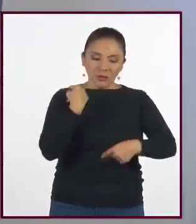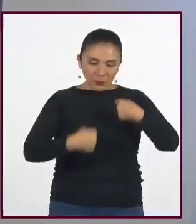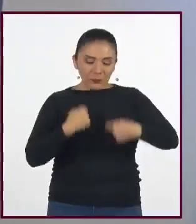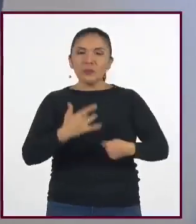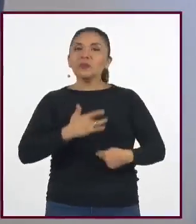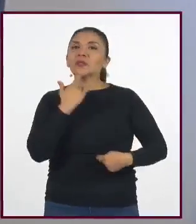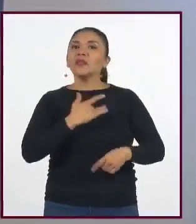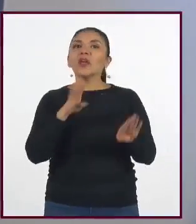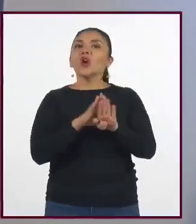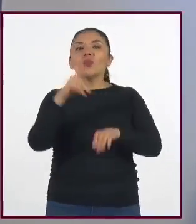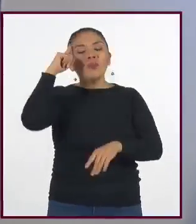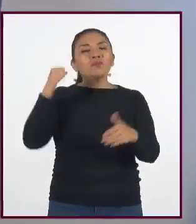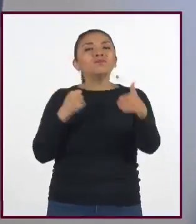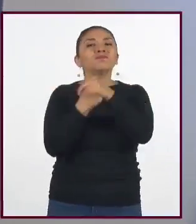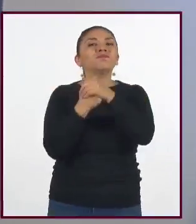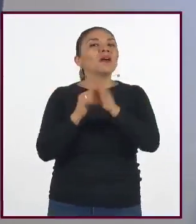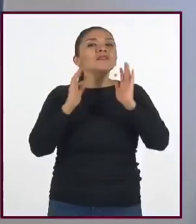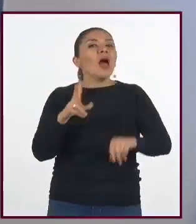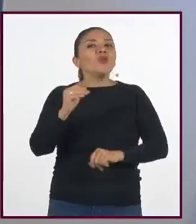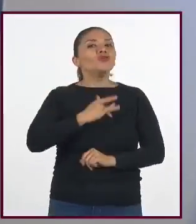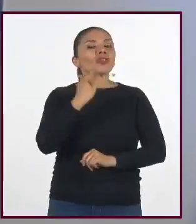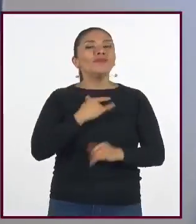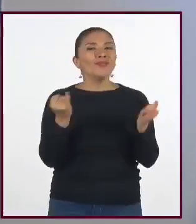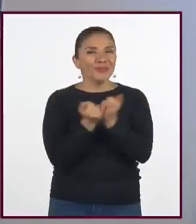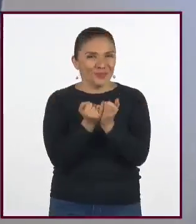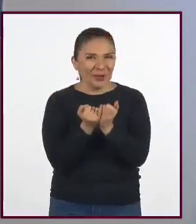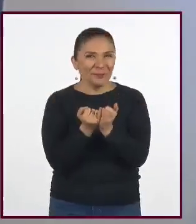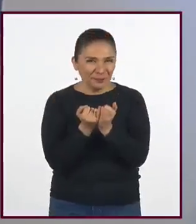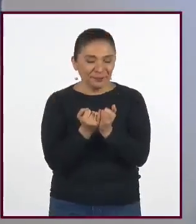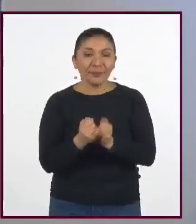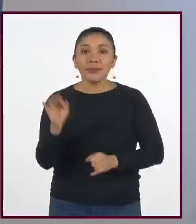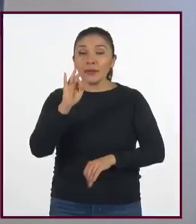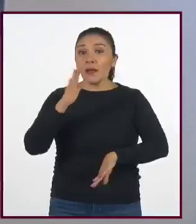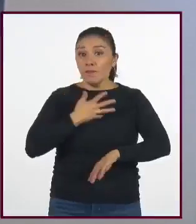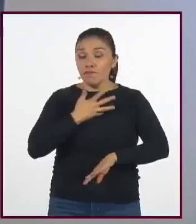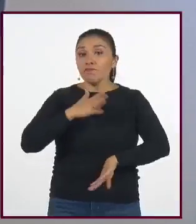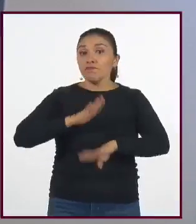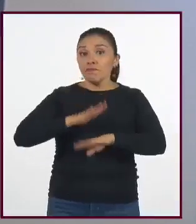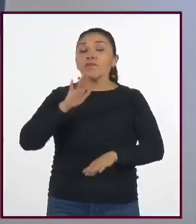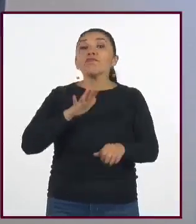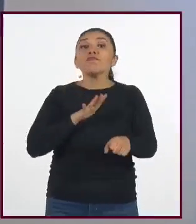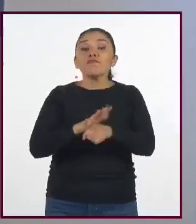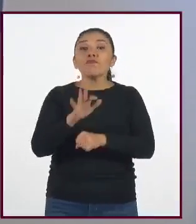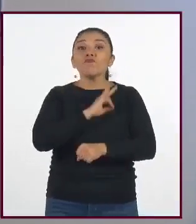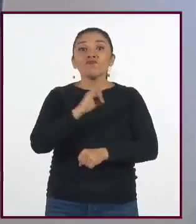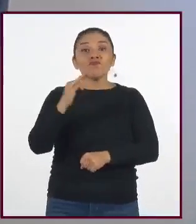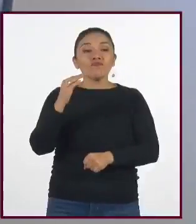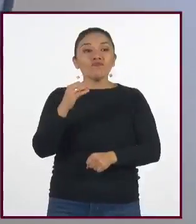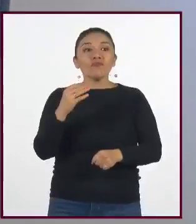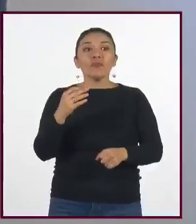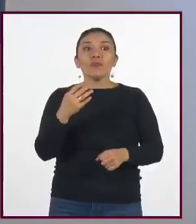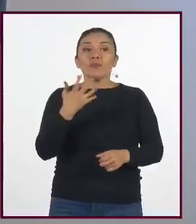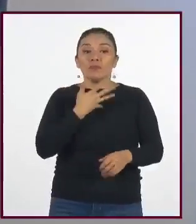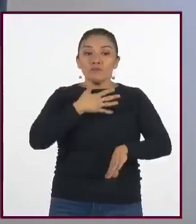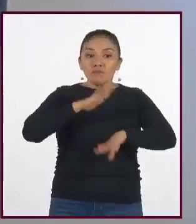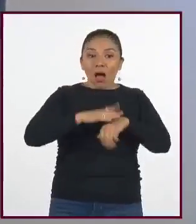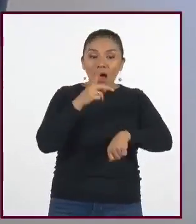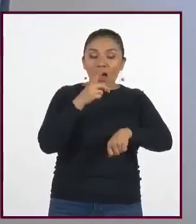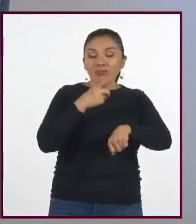Qué complicado es eso. Aquellas sustancias que generan más tolerancia son las que tienen mayor riesgo de generar dependencia.